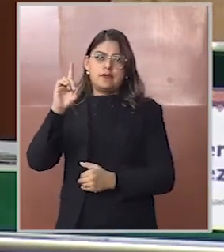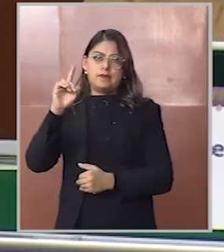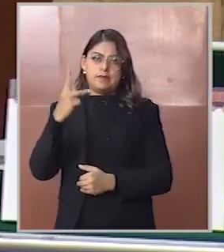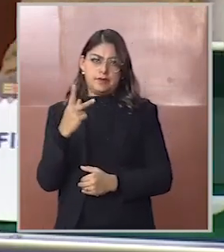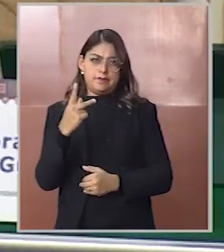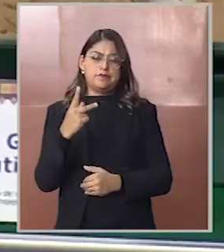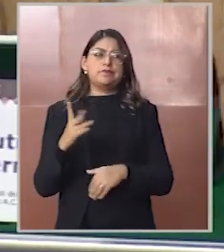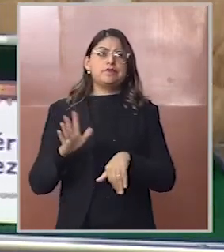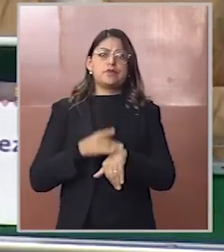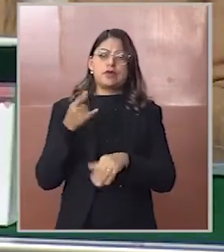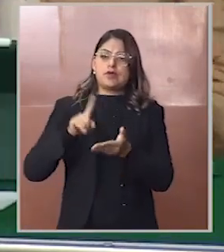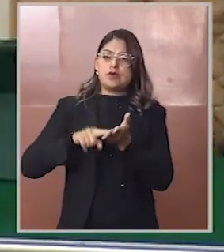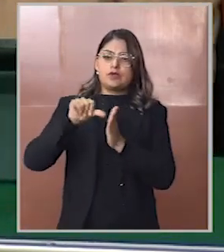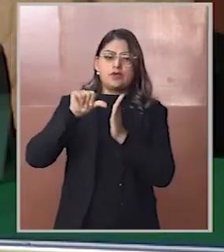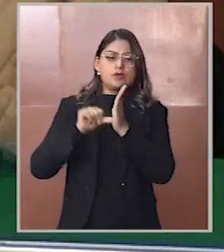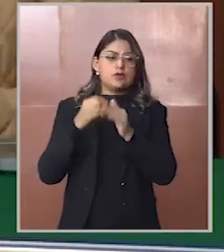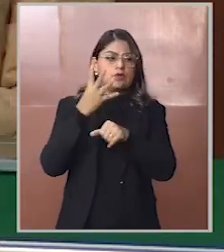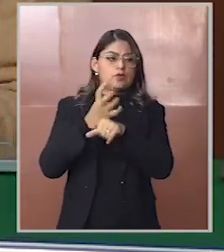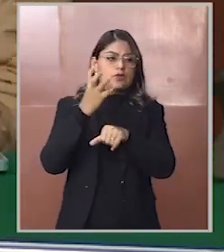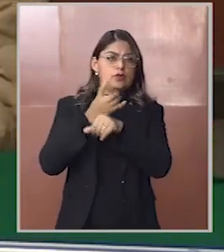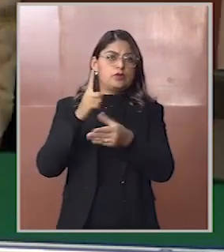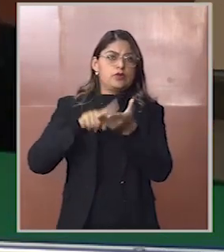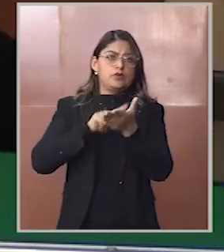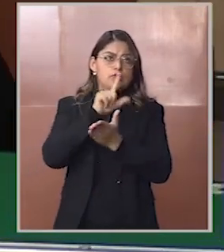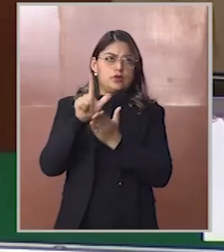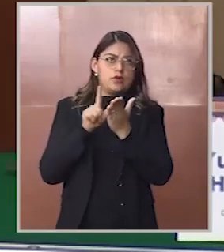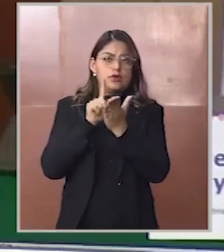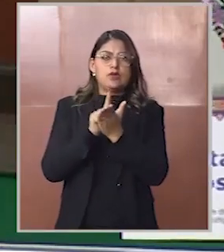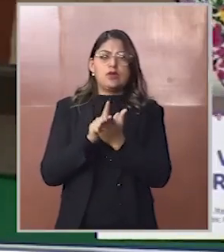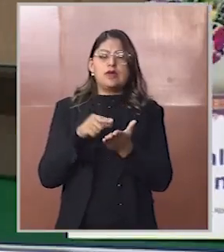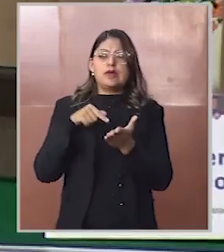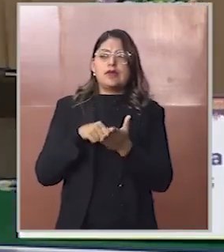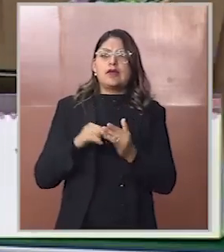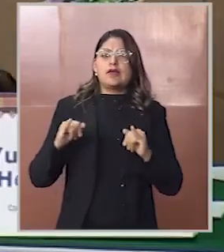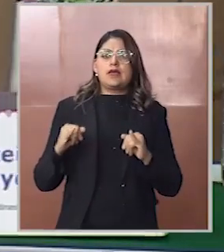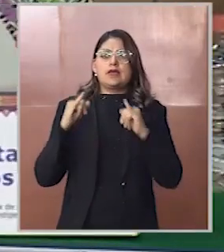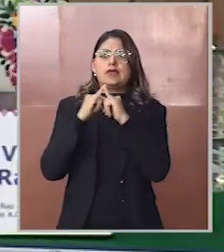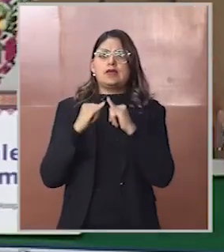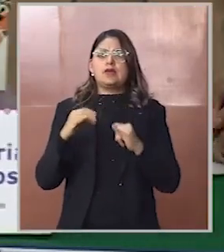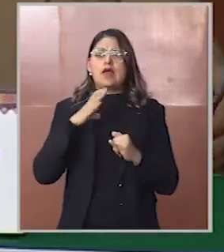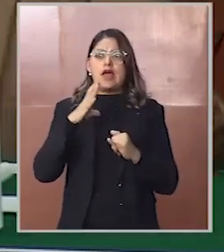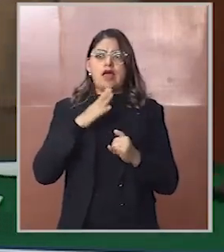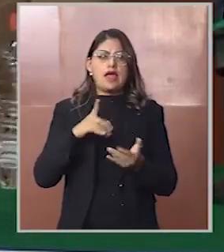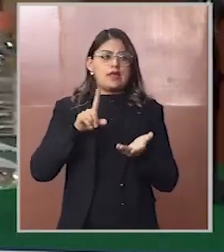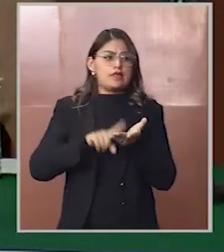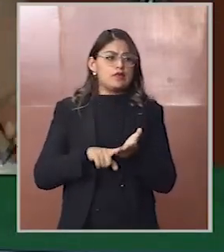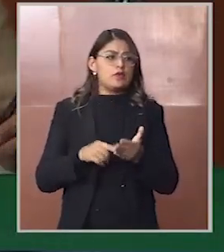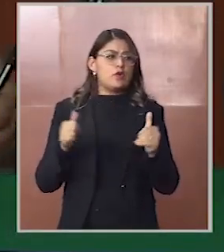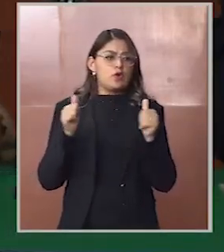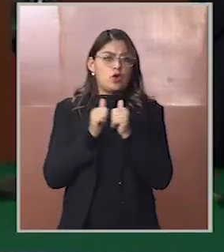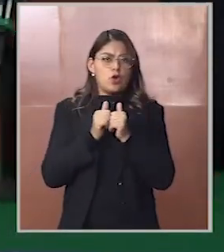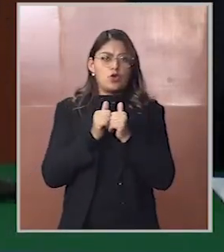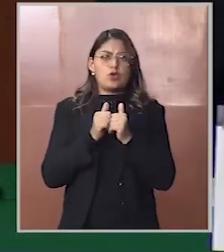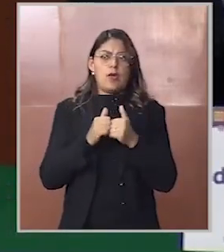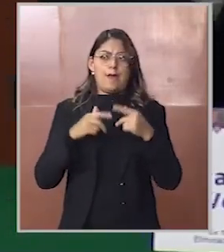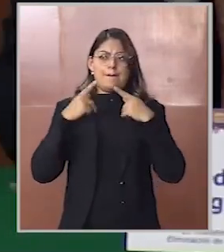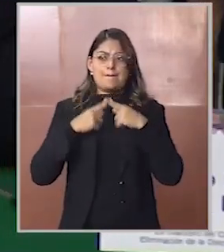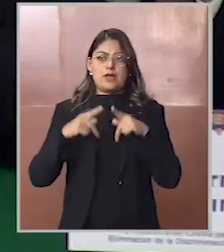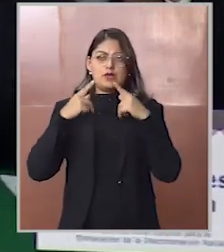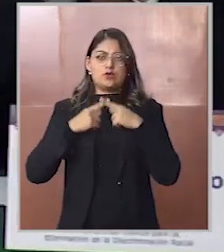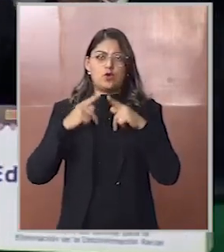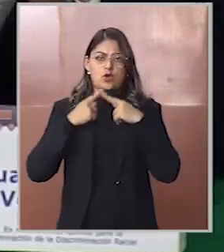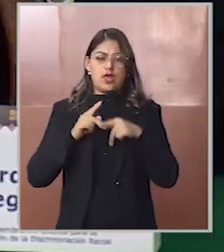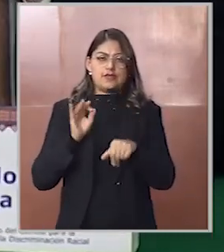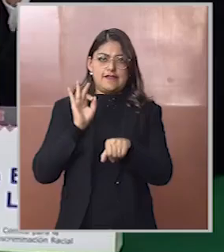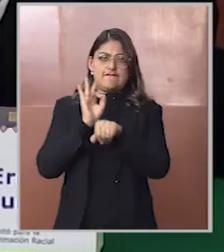pública pues conforme al artículo cuarto de la ley que nos rige el Instituto presta sus servicios a través de